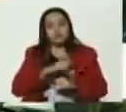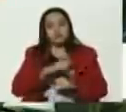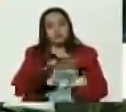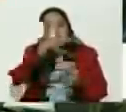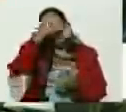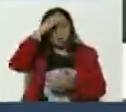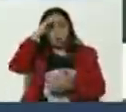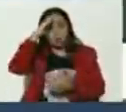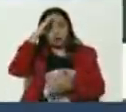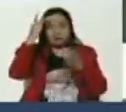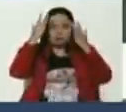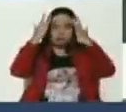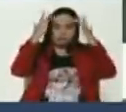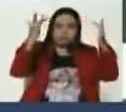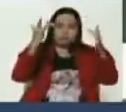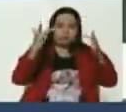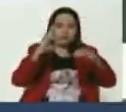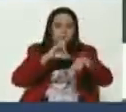de la medicina,